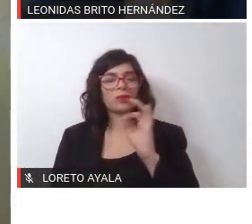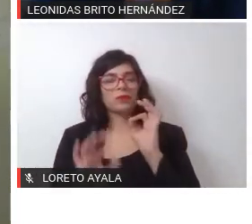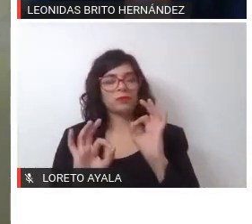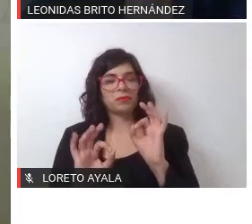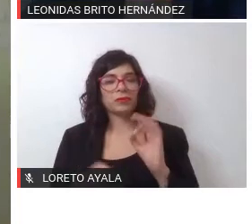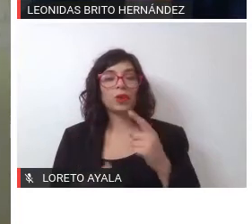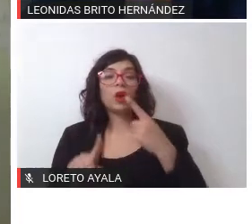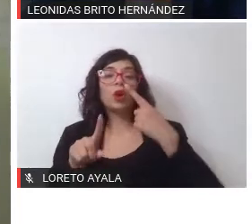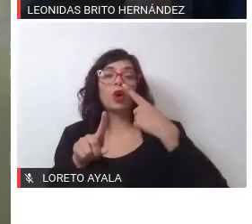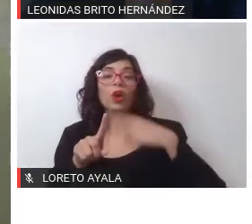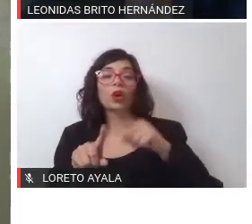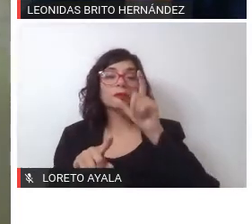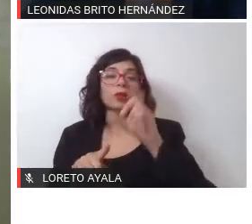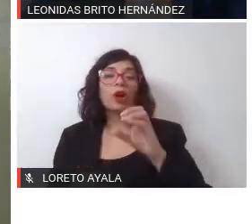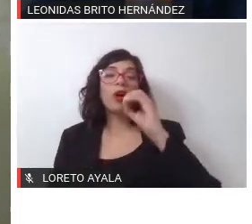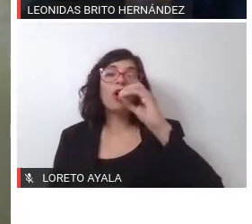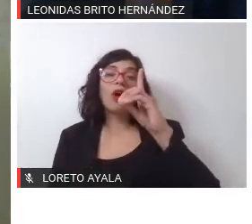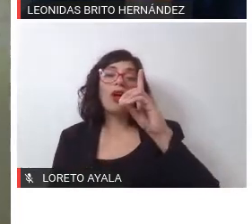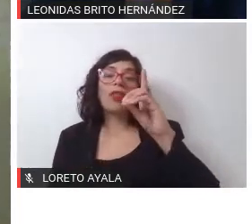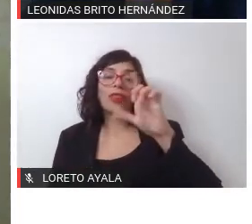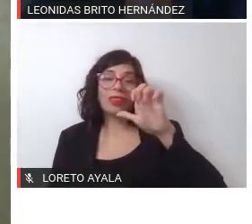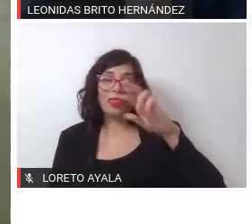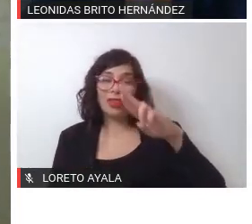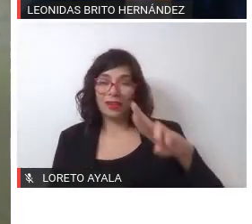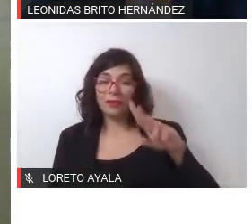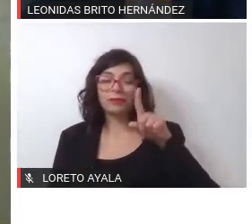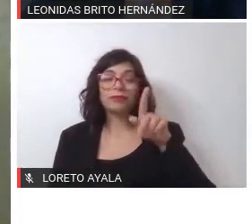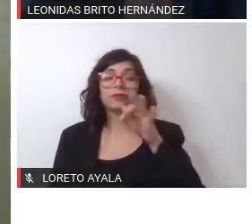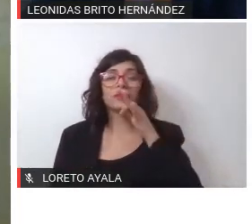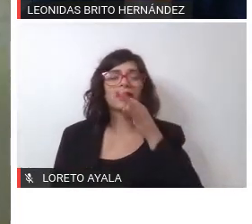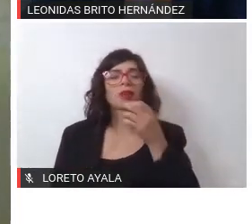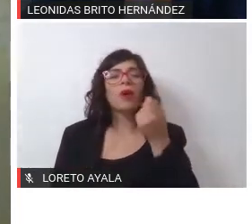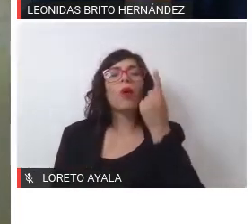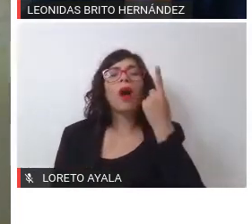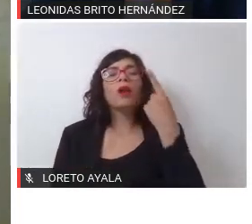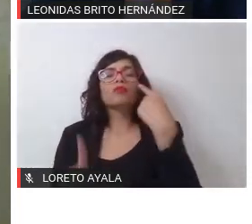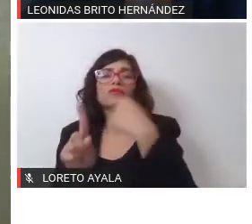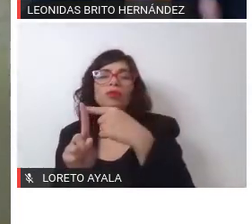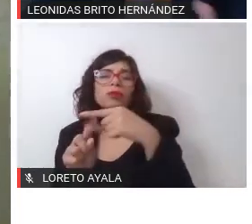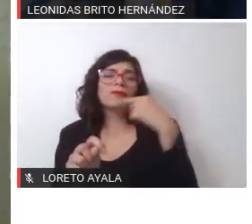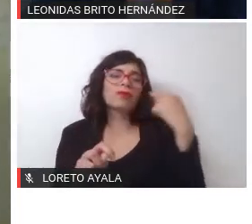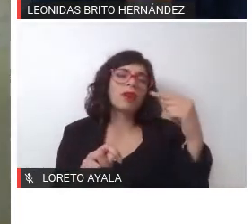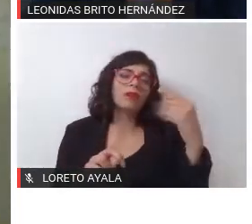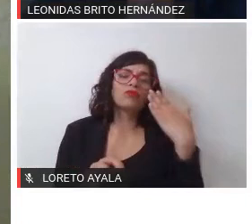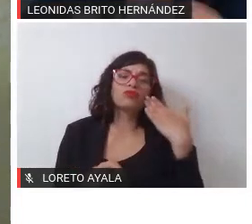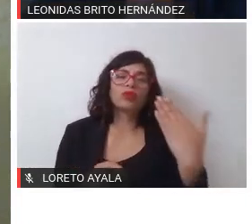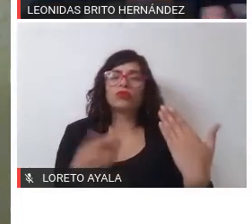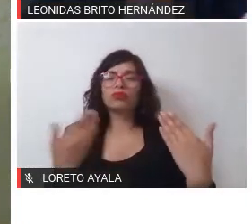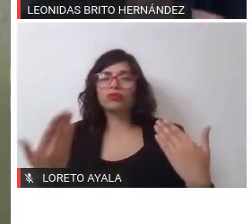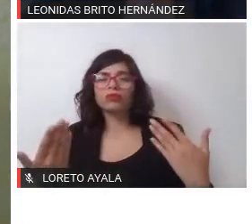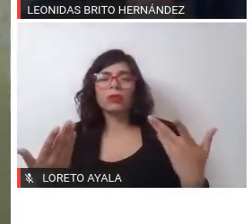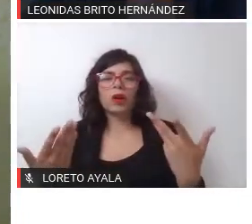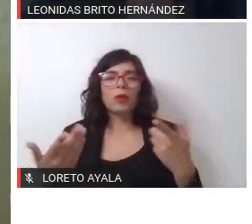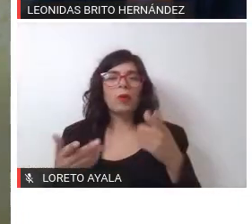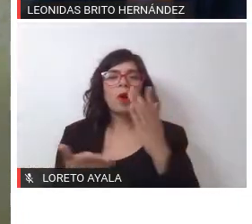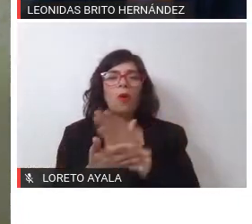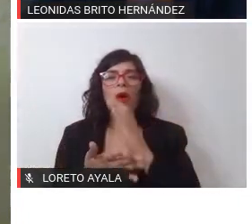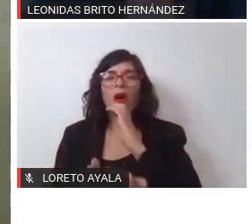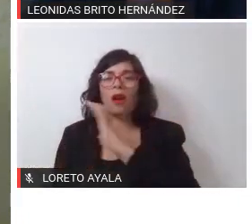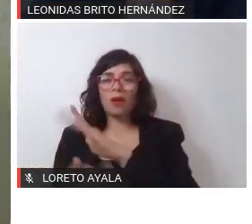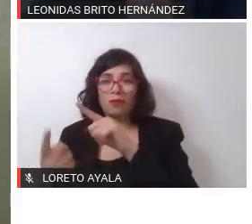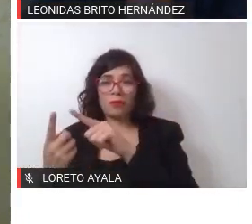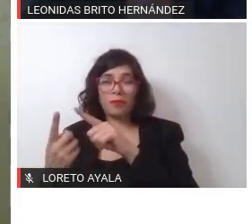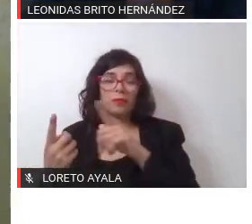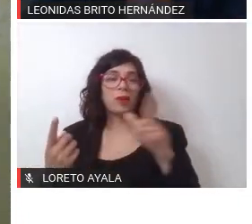consulta aquí de Oder Chamorro Chamblas. Dice, ¿qué ventajas y desventajas tienen las escuelas rurales respecto a las